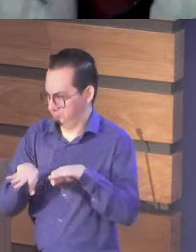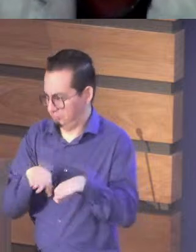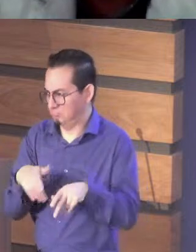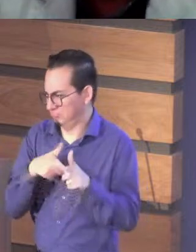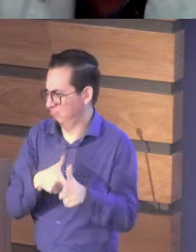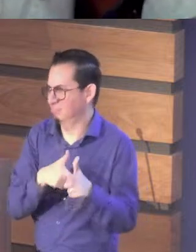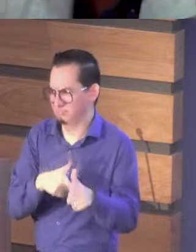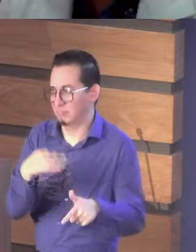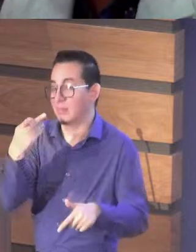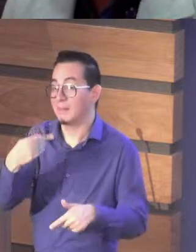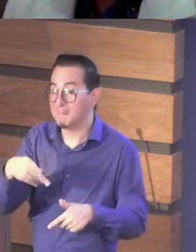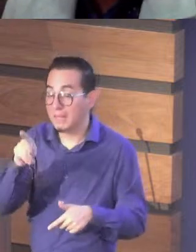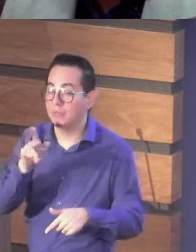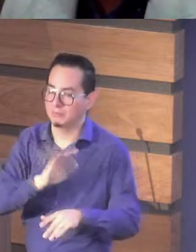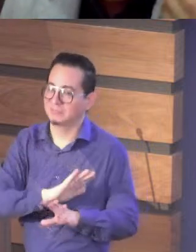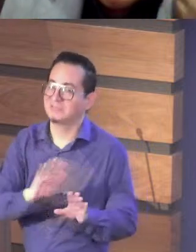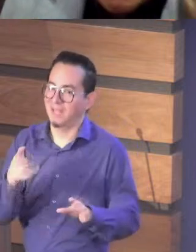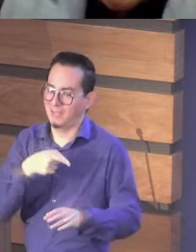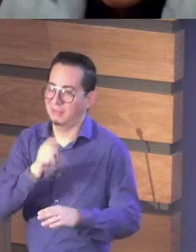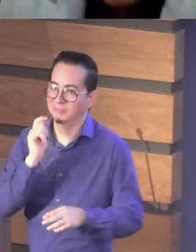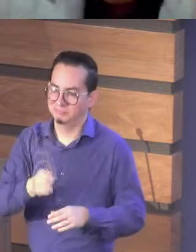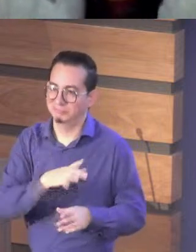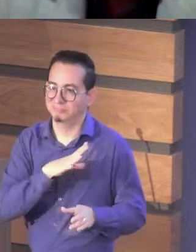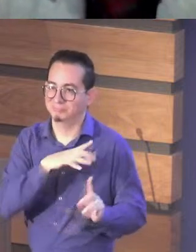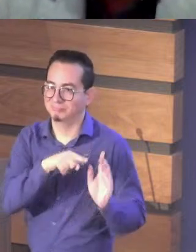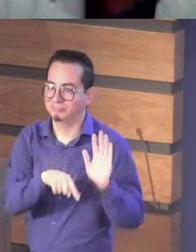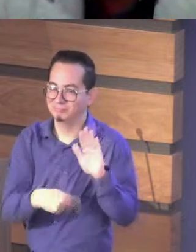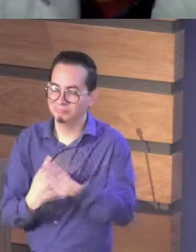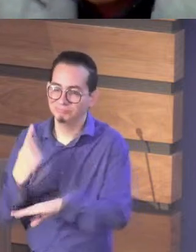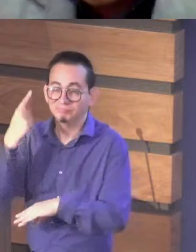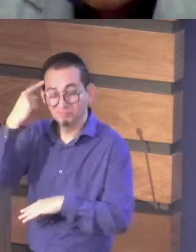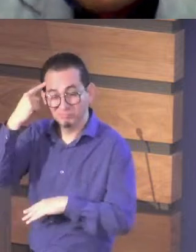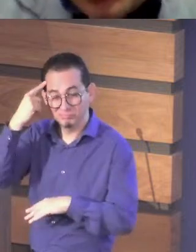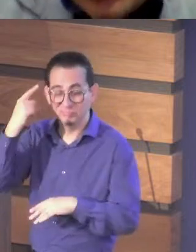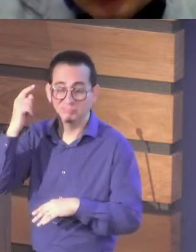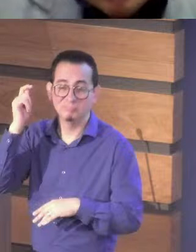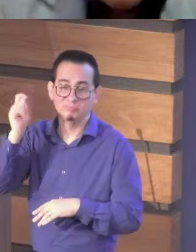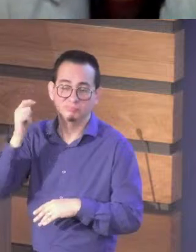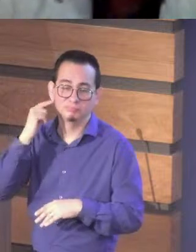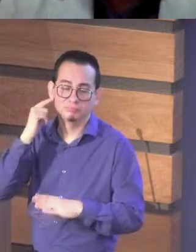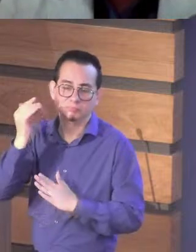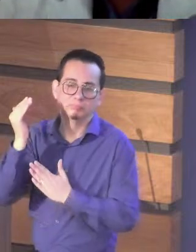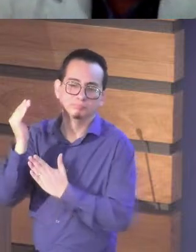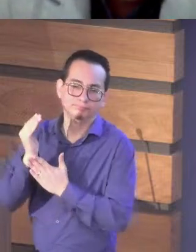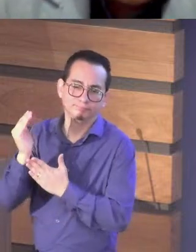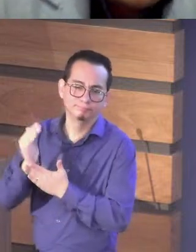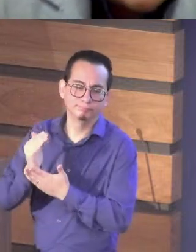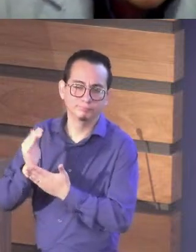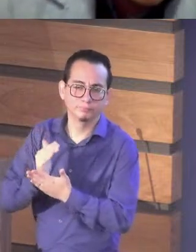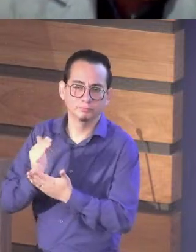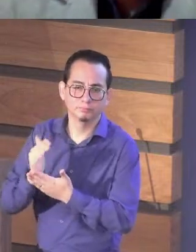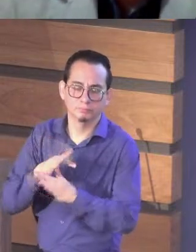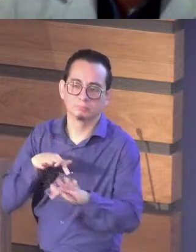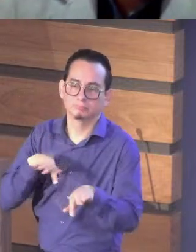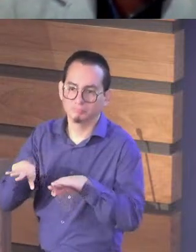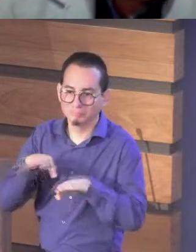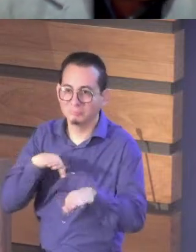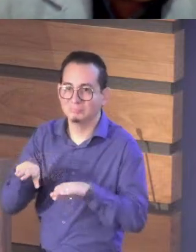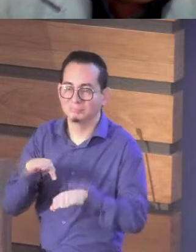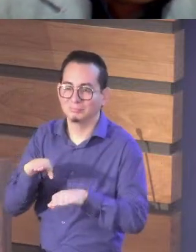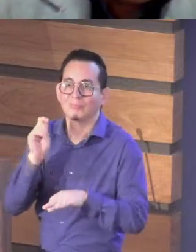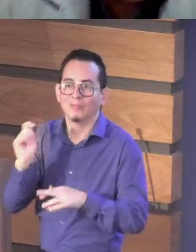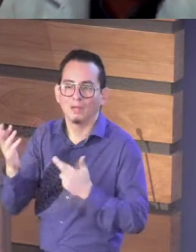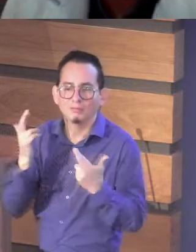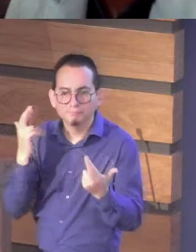trastorno de discapacitante como es el trauma acústico. Y a la larga puede ser que